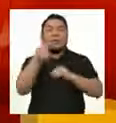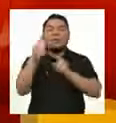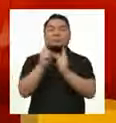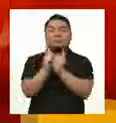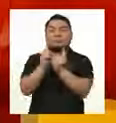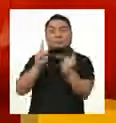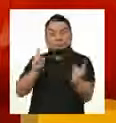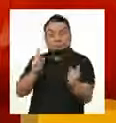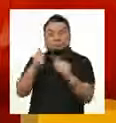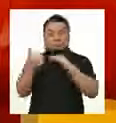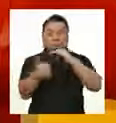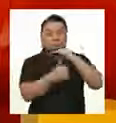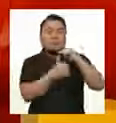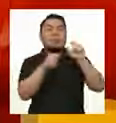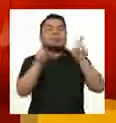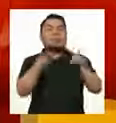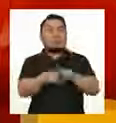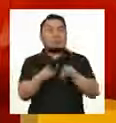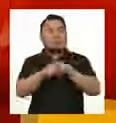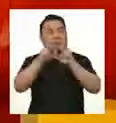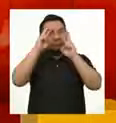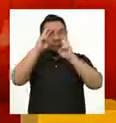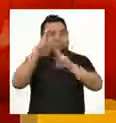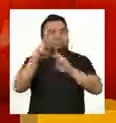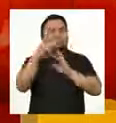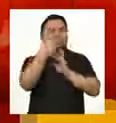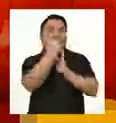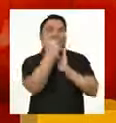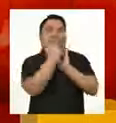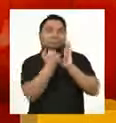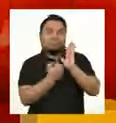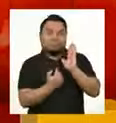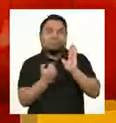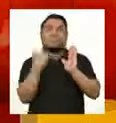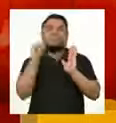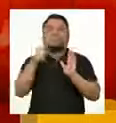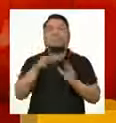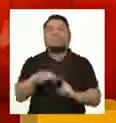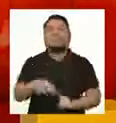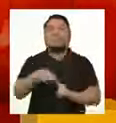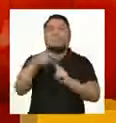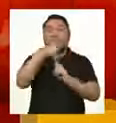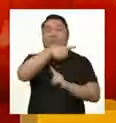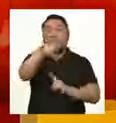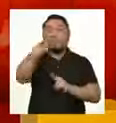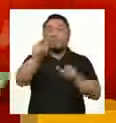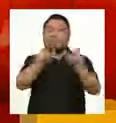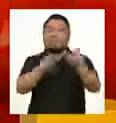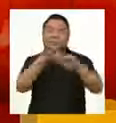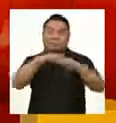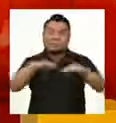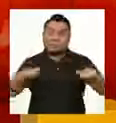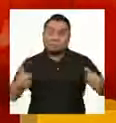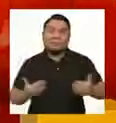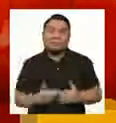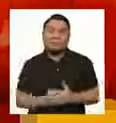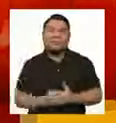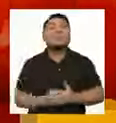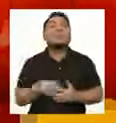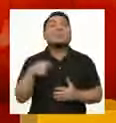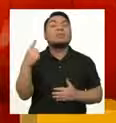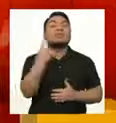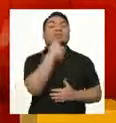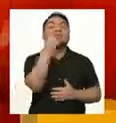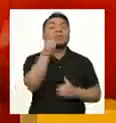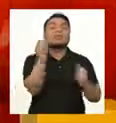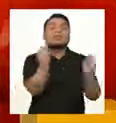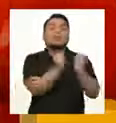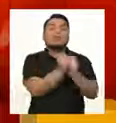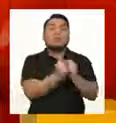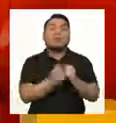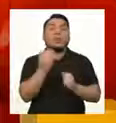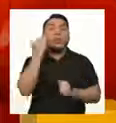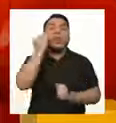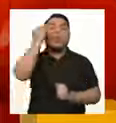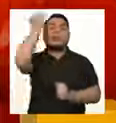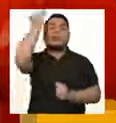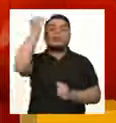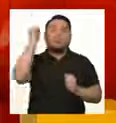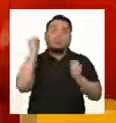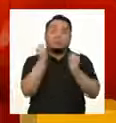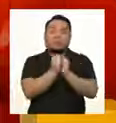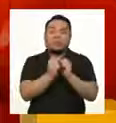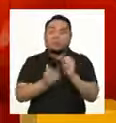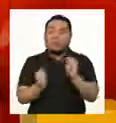y cumplir las normativas que se han establecido, especialmente para ustedes. Solo deben salir acompañados por un adulto